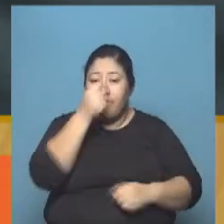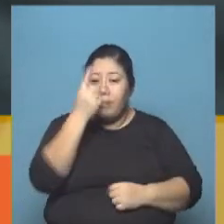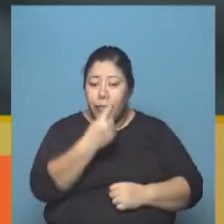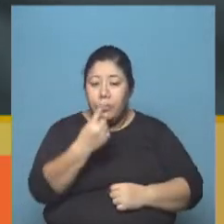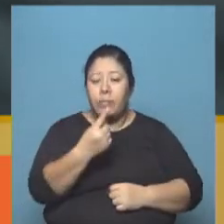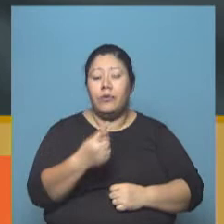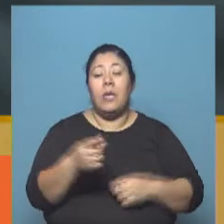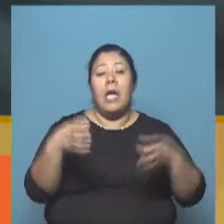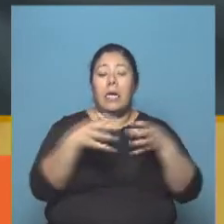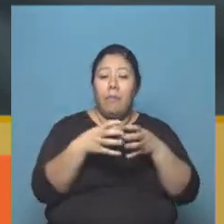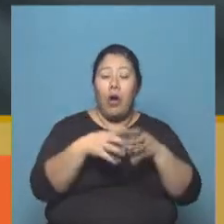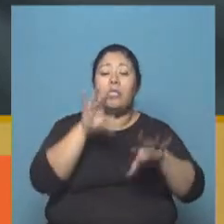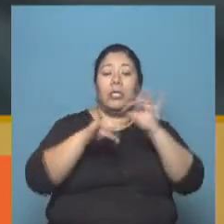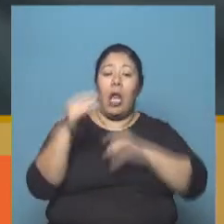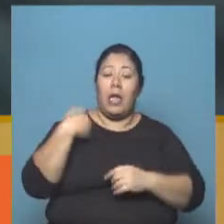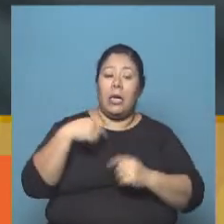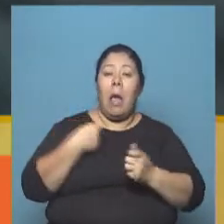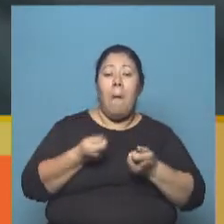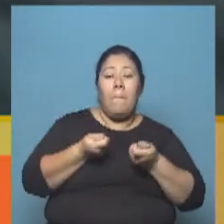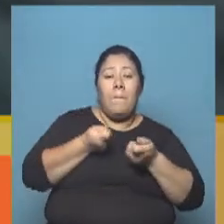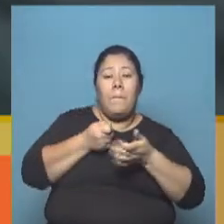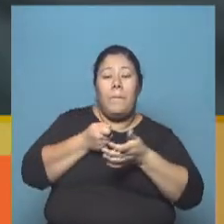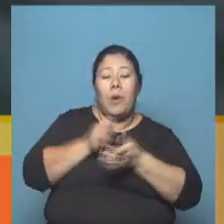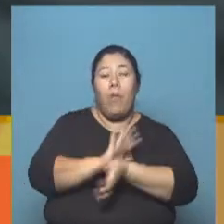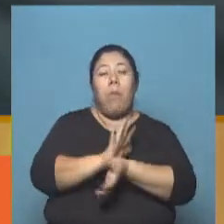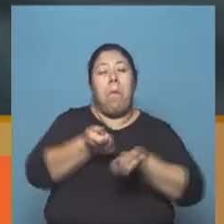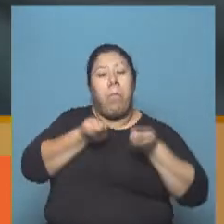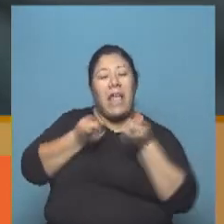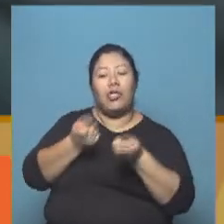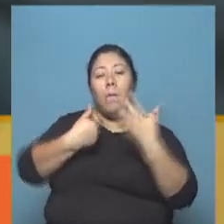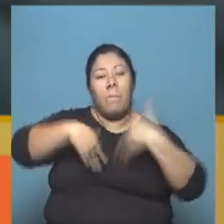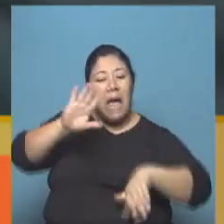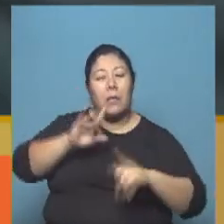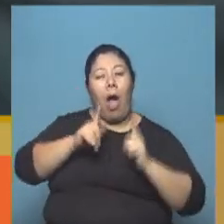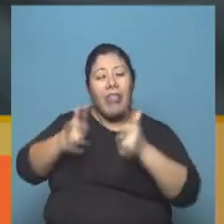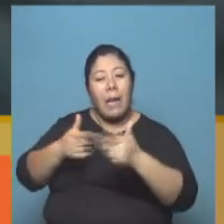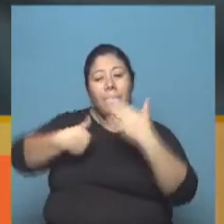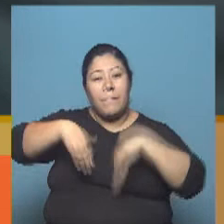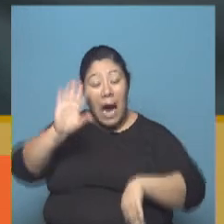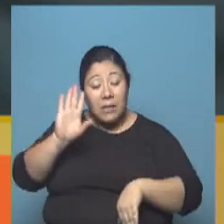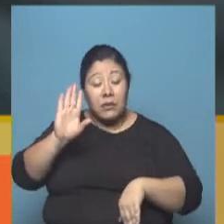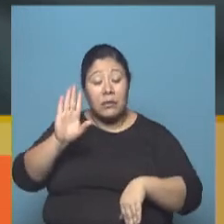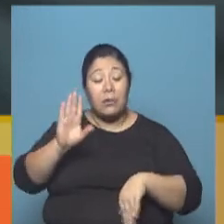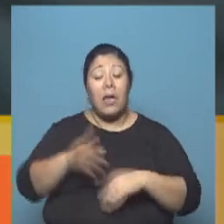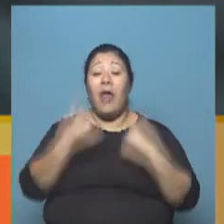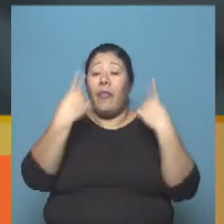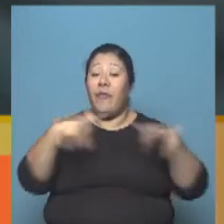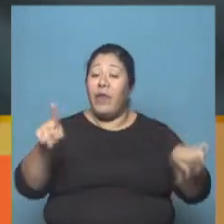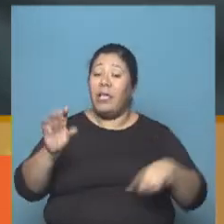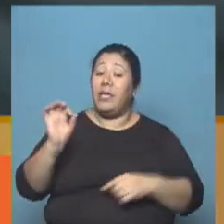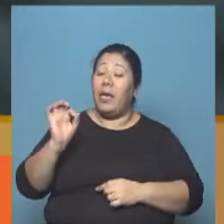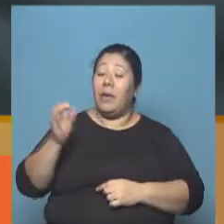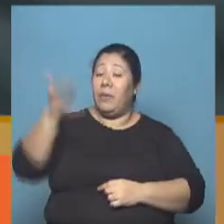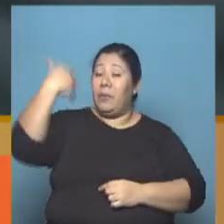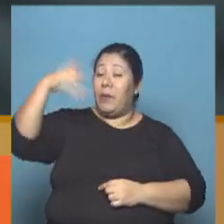que Argentina había presionado mucho más en este partido que en los dos anteriores que lo había enfrentado en la final y en la eliminatoria.